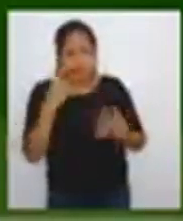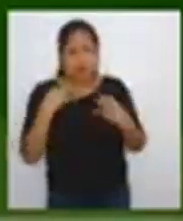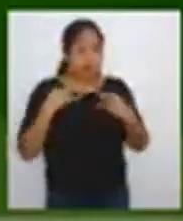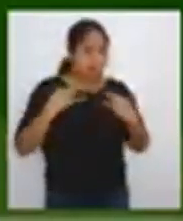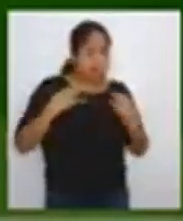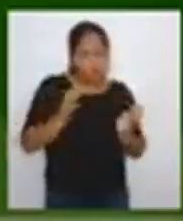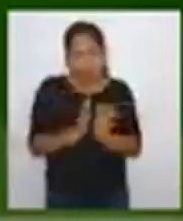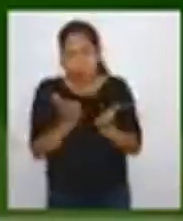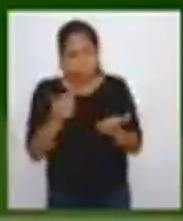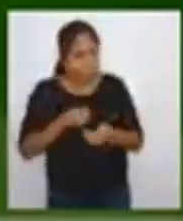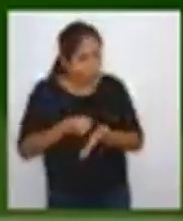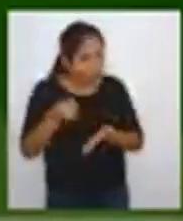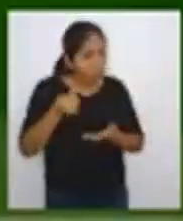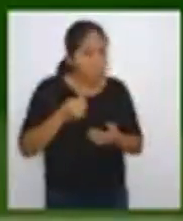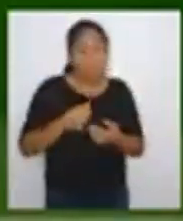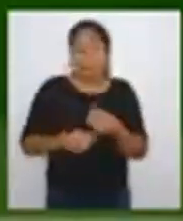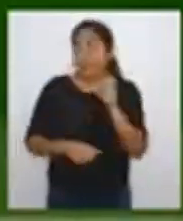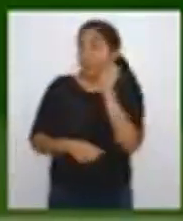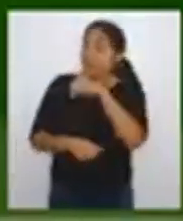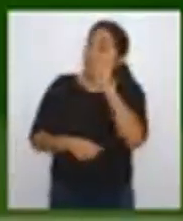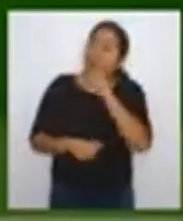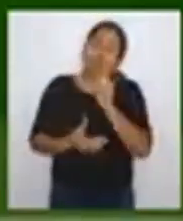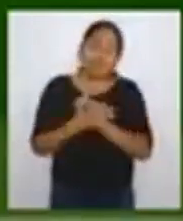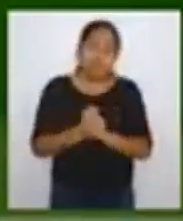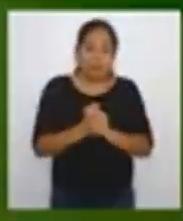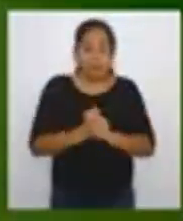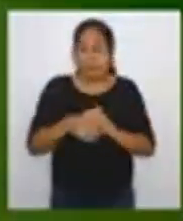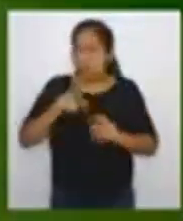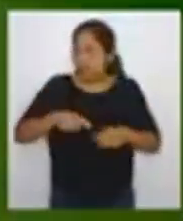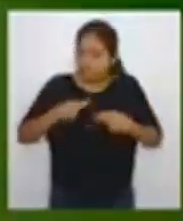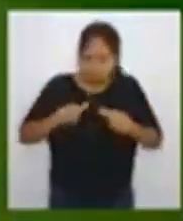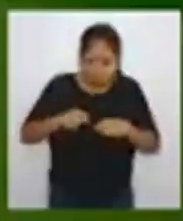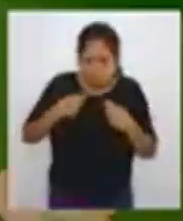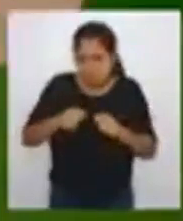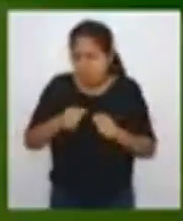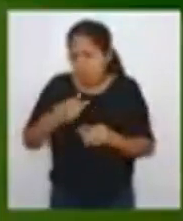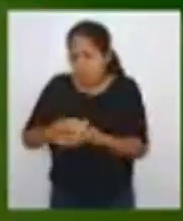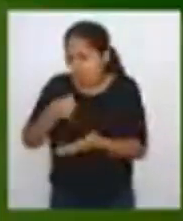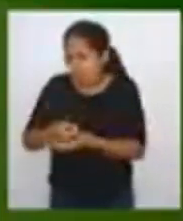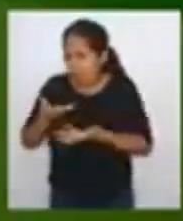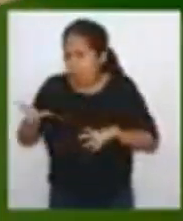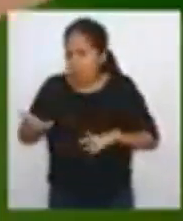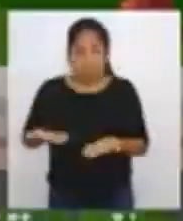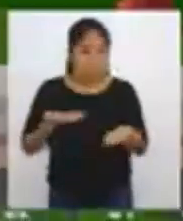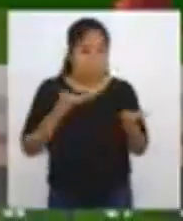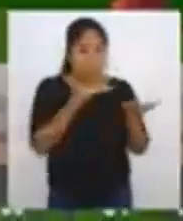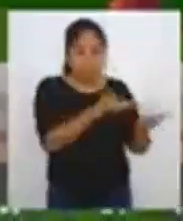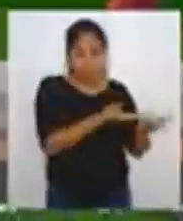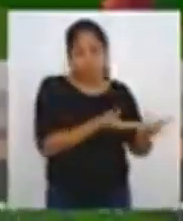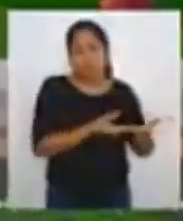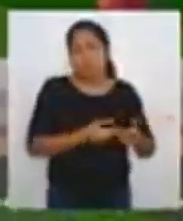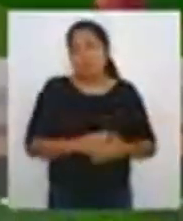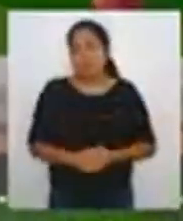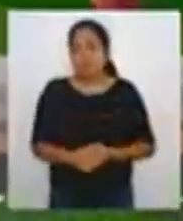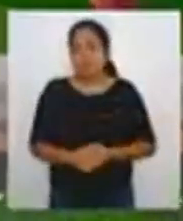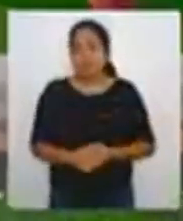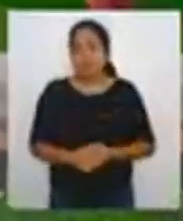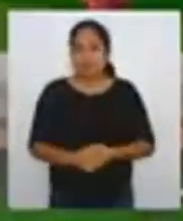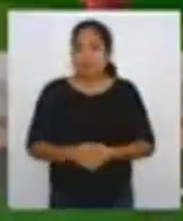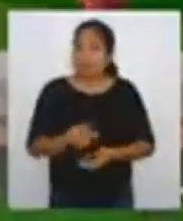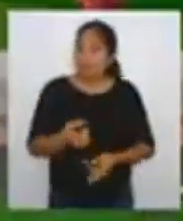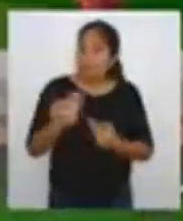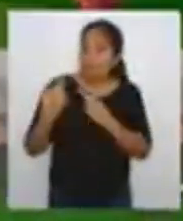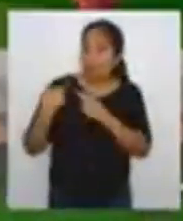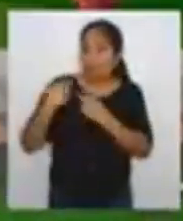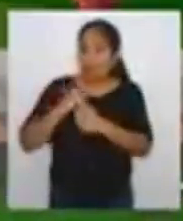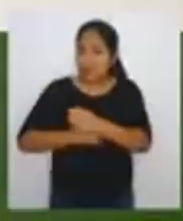comida, medicina, ropa, libros. Así es, amigo. Haré mi máximo esfuerzo para llevarles víveres. De una u otra forma debo cumplir